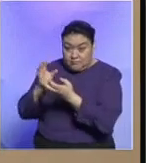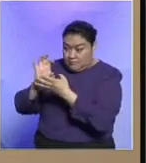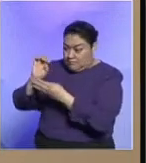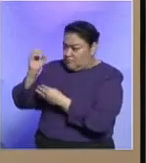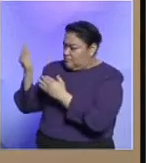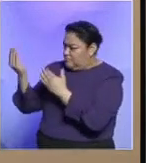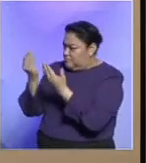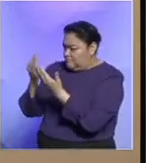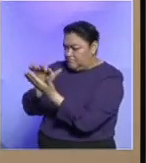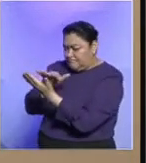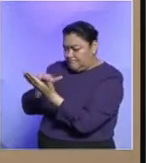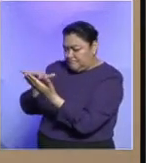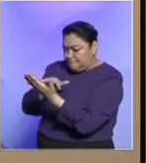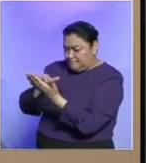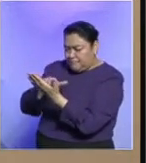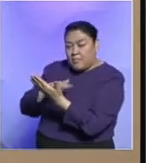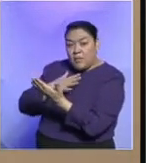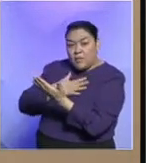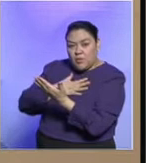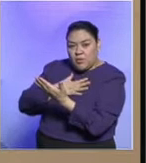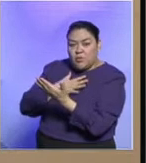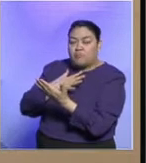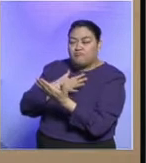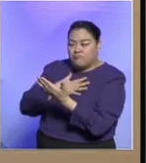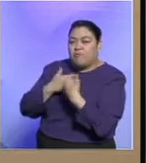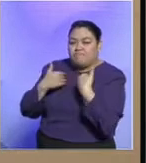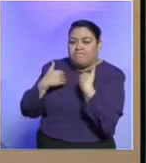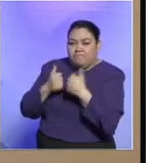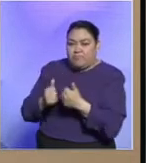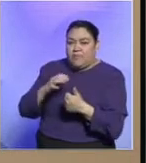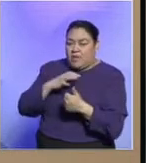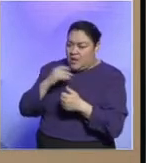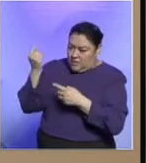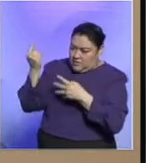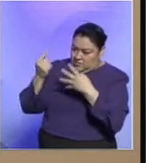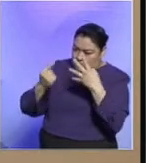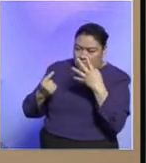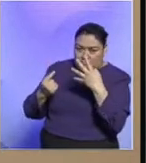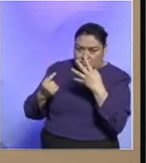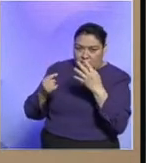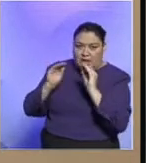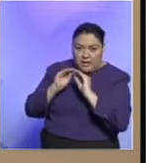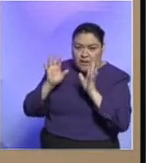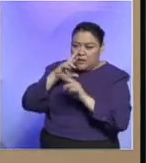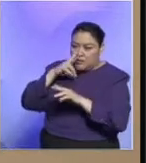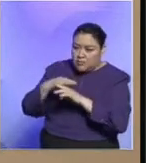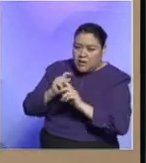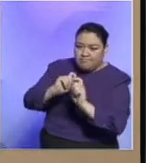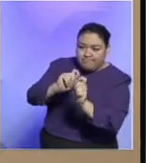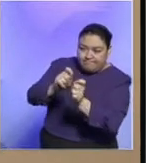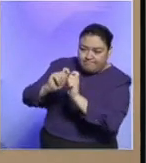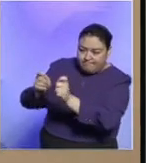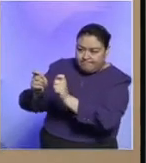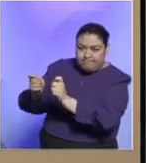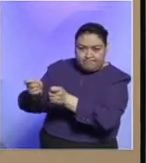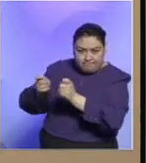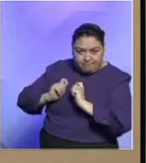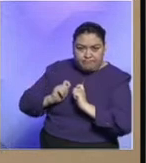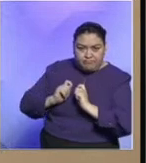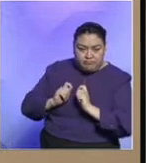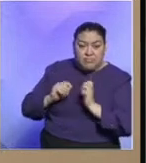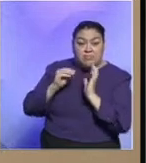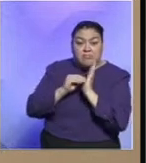constitucional, advierto que existen provisiones claras y taxativas en que